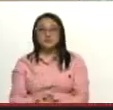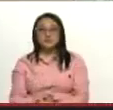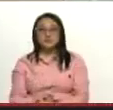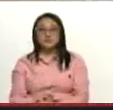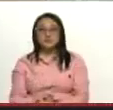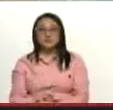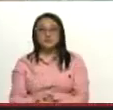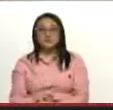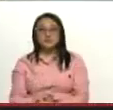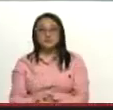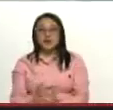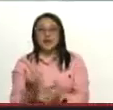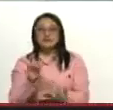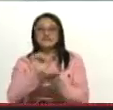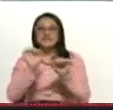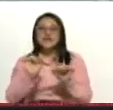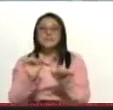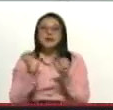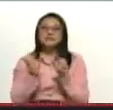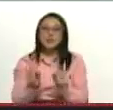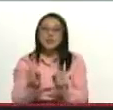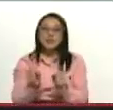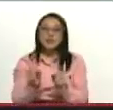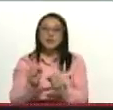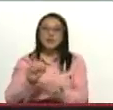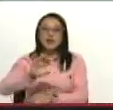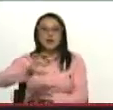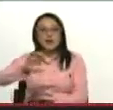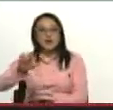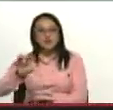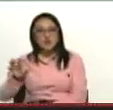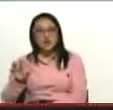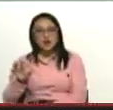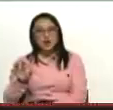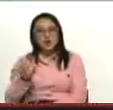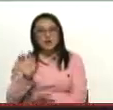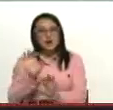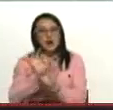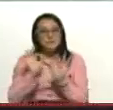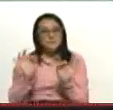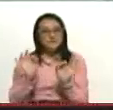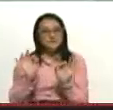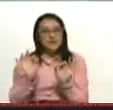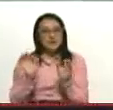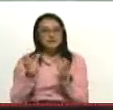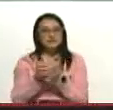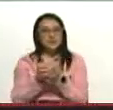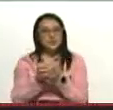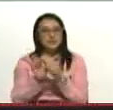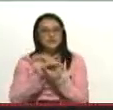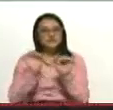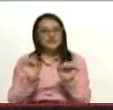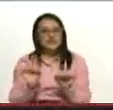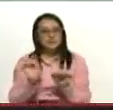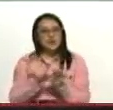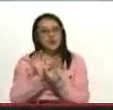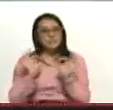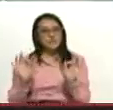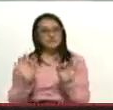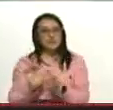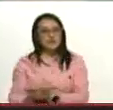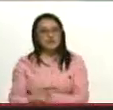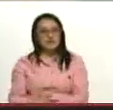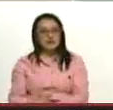tenemos un sistema de seguridad regional que es un tipo especial de seguridad regional sistema de seguridad especial